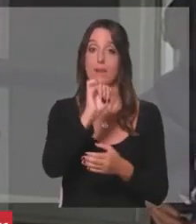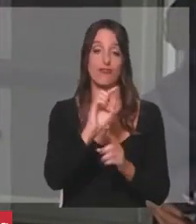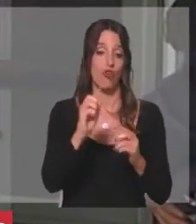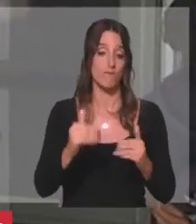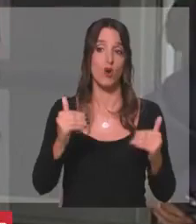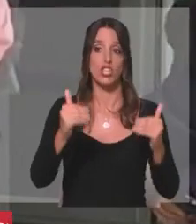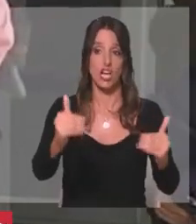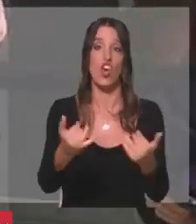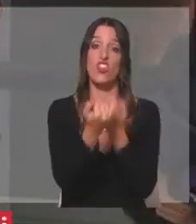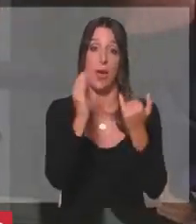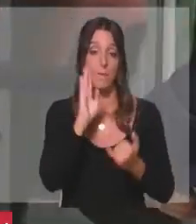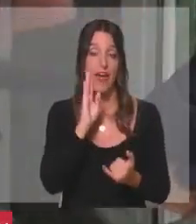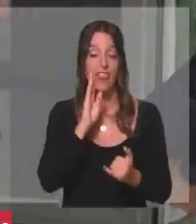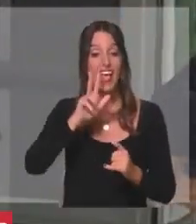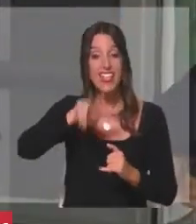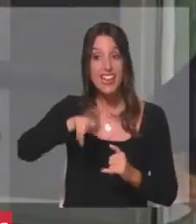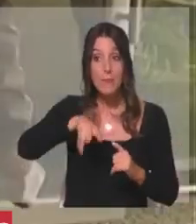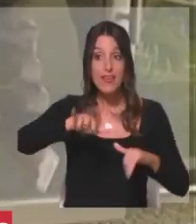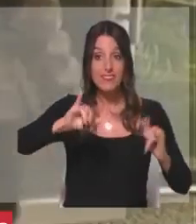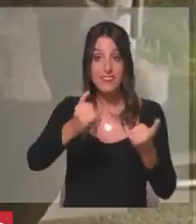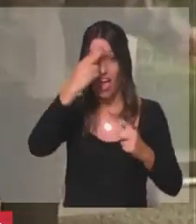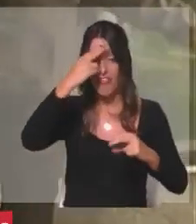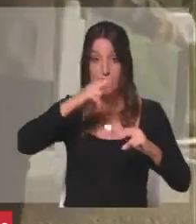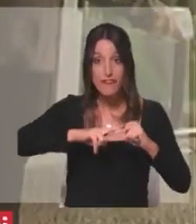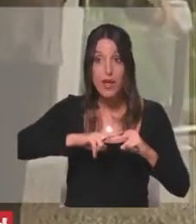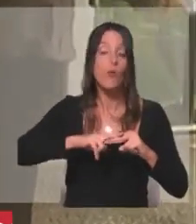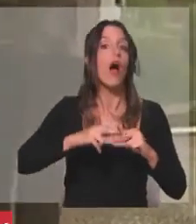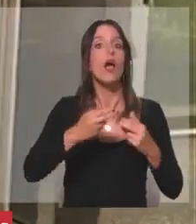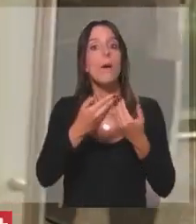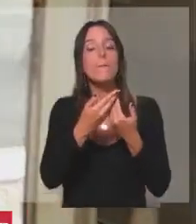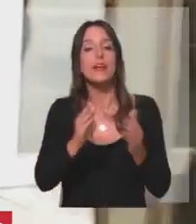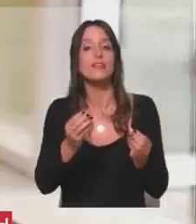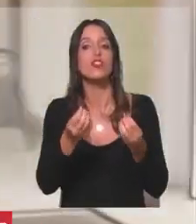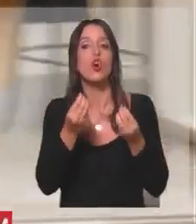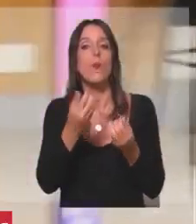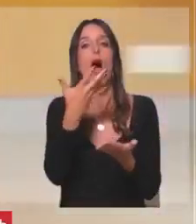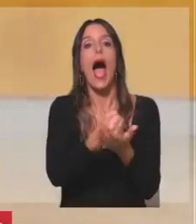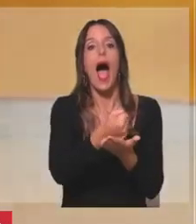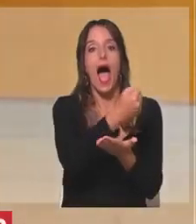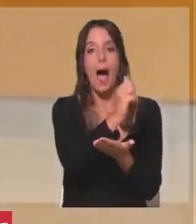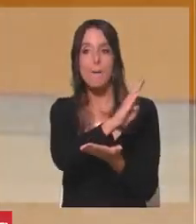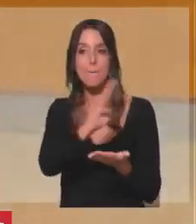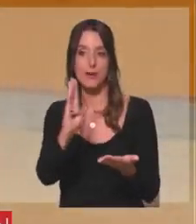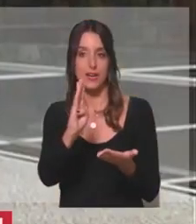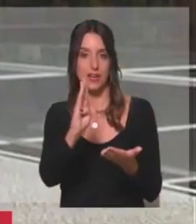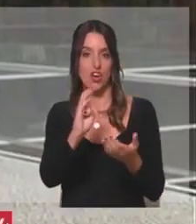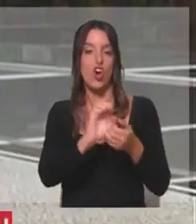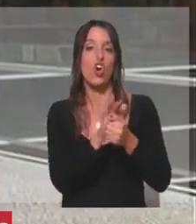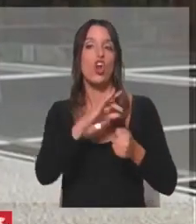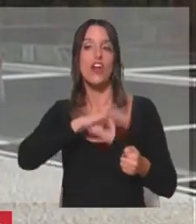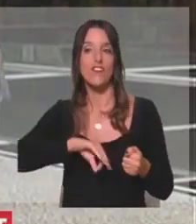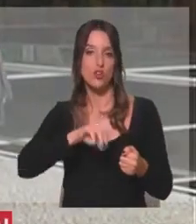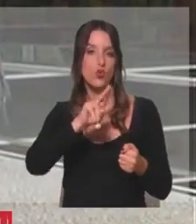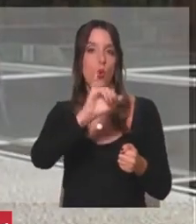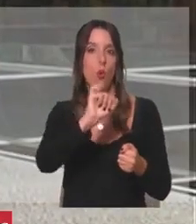más de 3 meses de registrados los primeros casos, se presentó la aplicación coronavirus.uy, que fue tomada como ejemplo de control de la